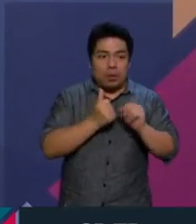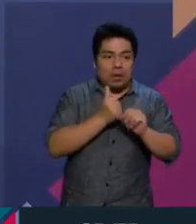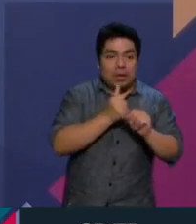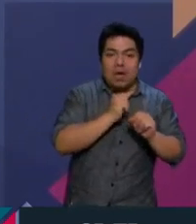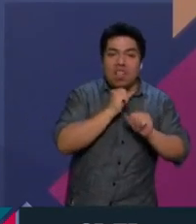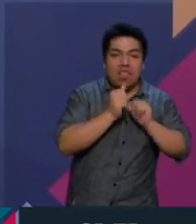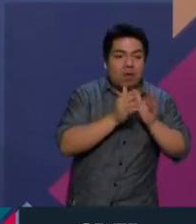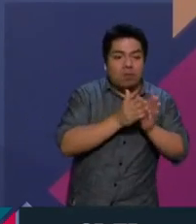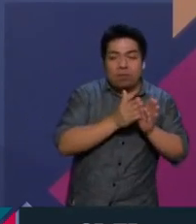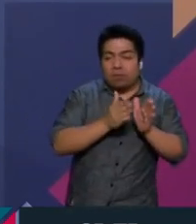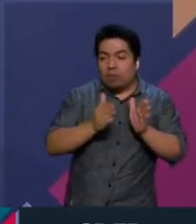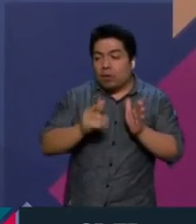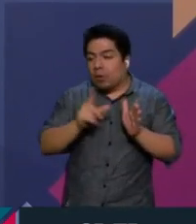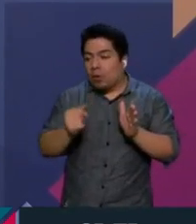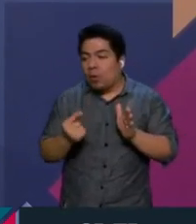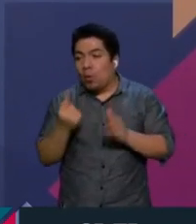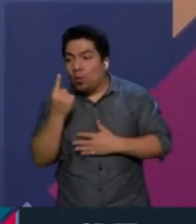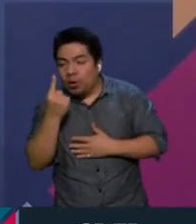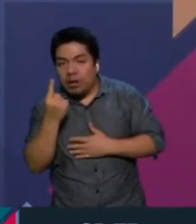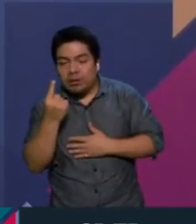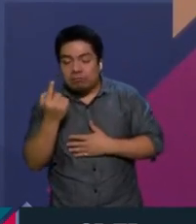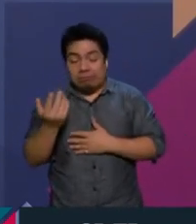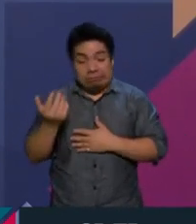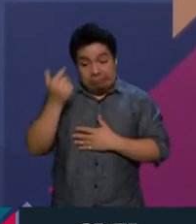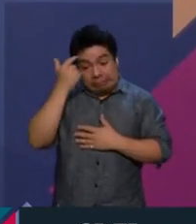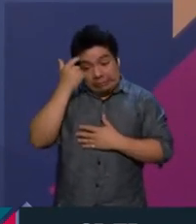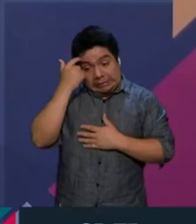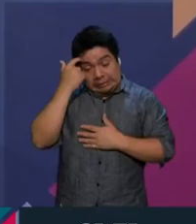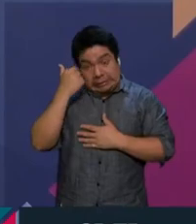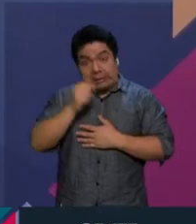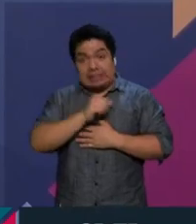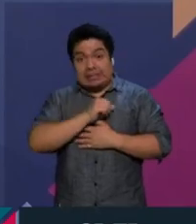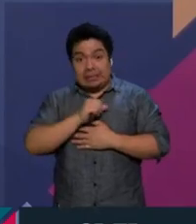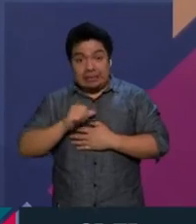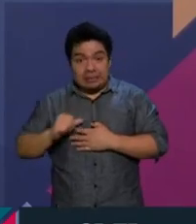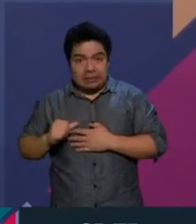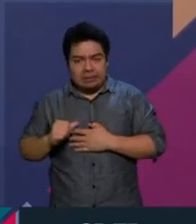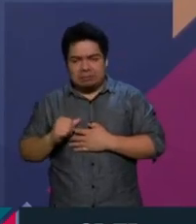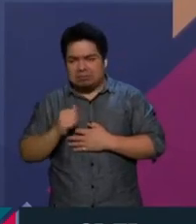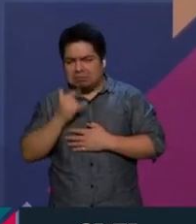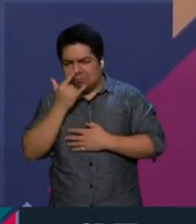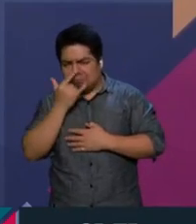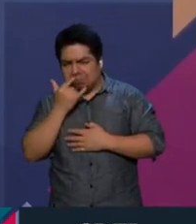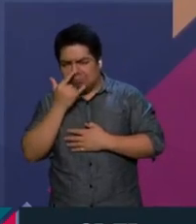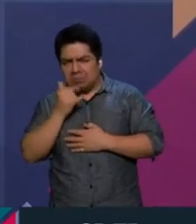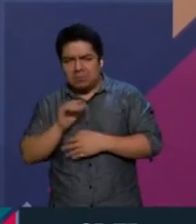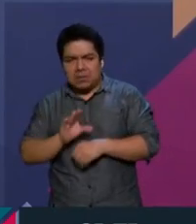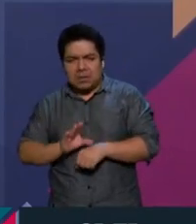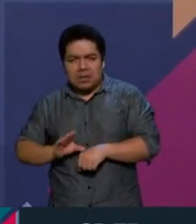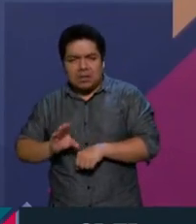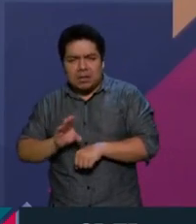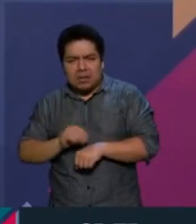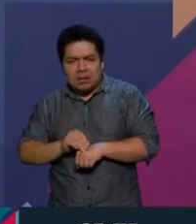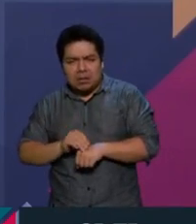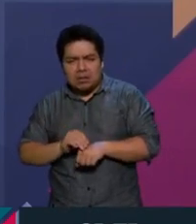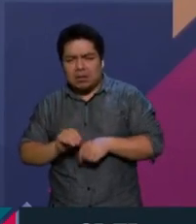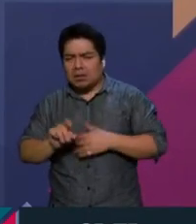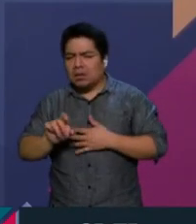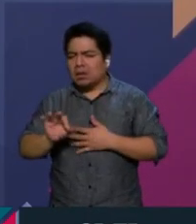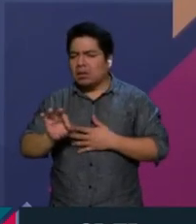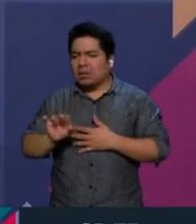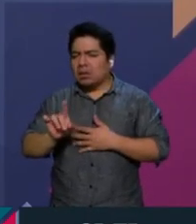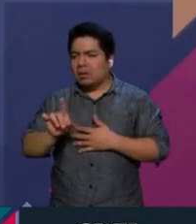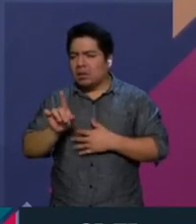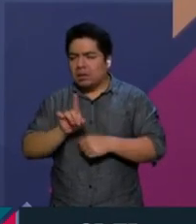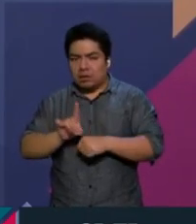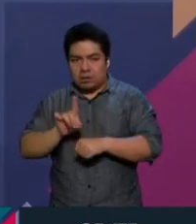sesionar, y es entonces que el alcalde, curiosamente, pide una licencia de 41 días para